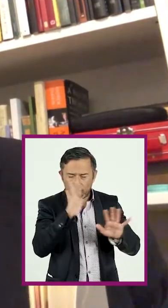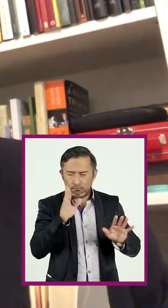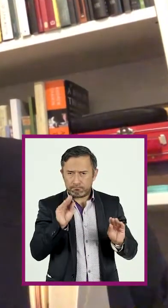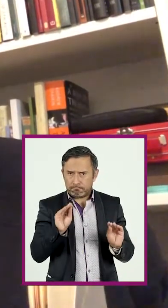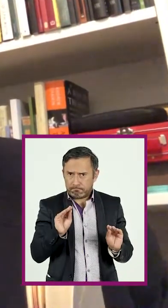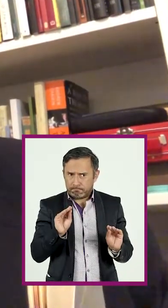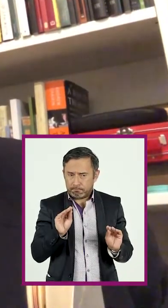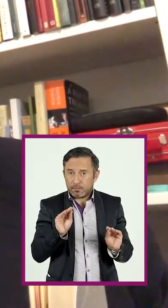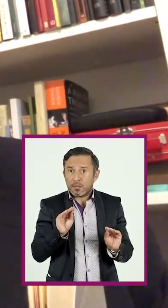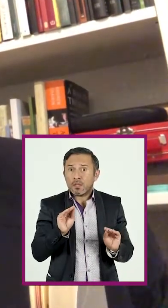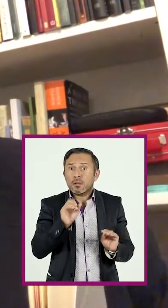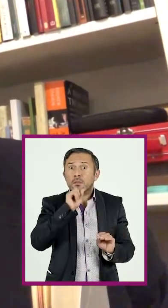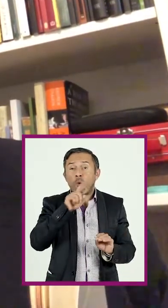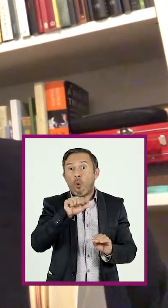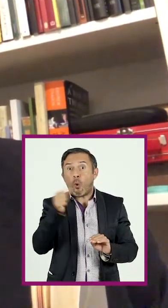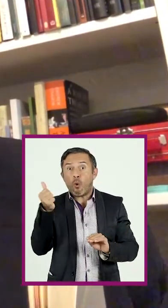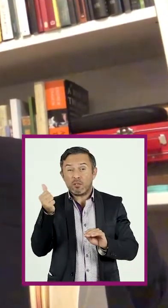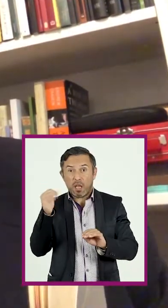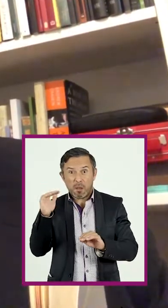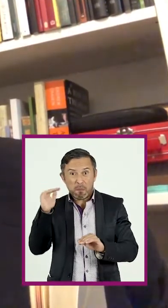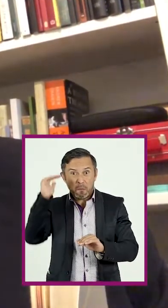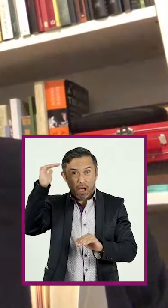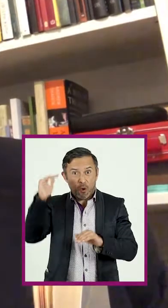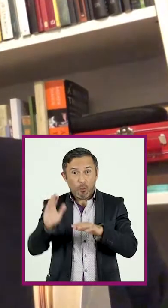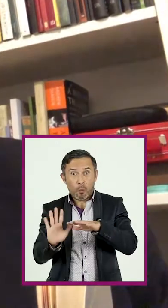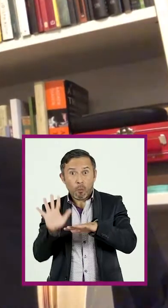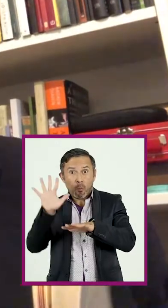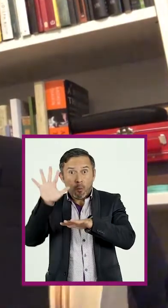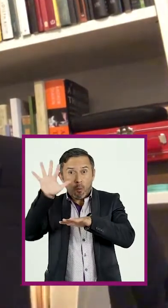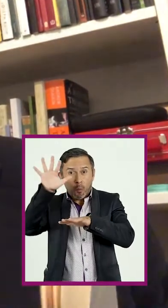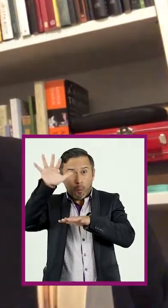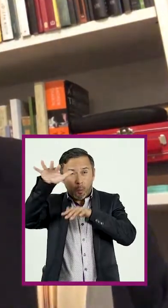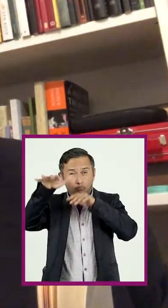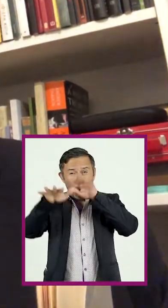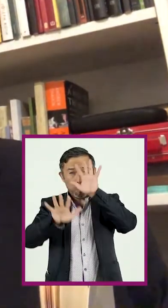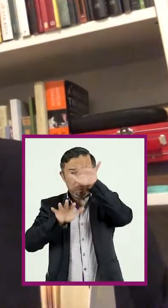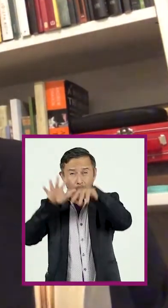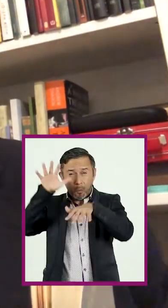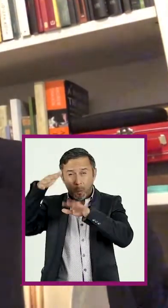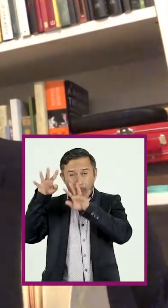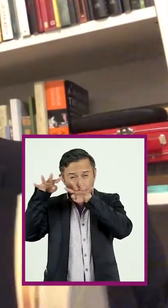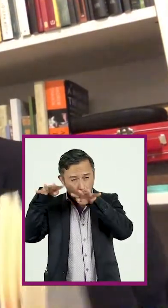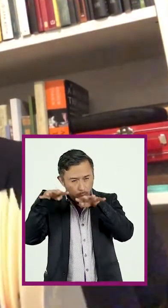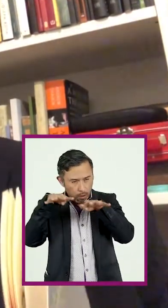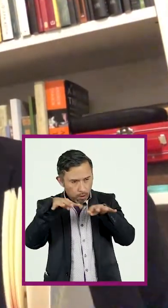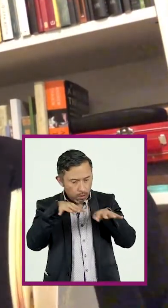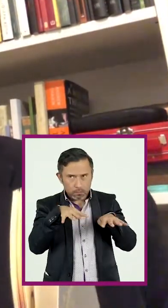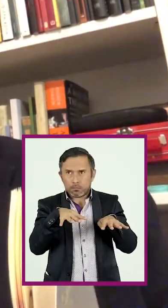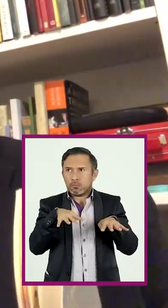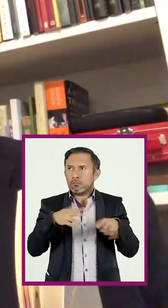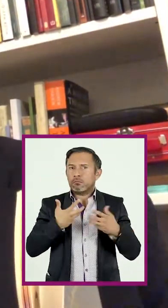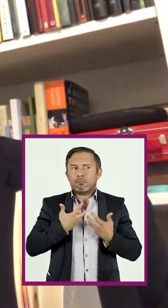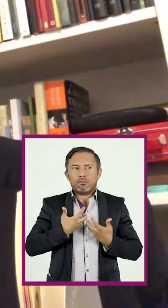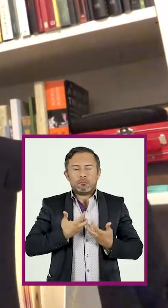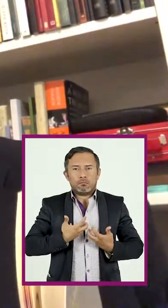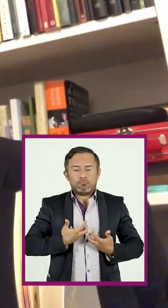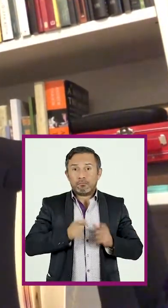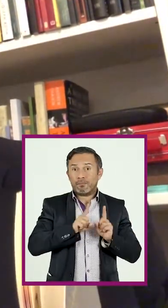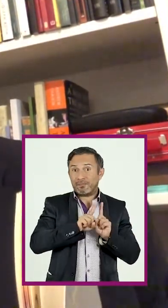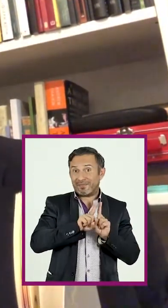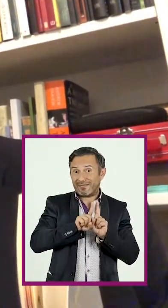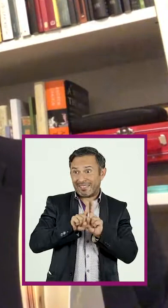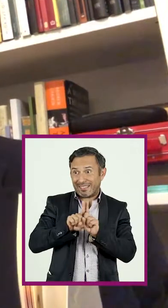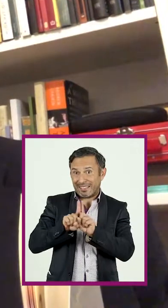Además, las miradas coléricas de las mayores me paralizaron. Cuando llegamos al